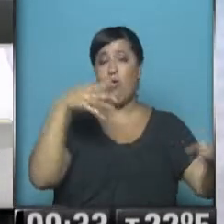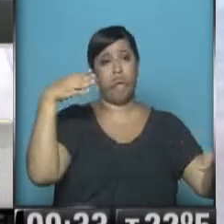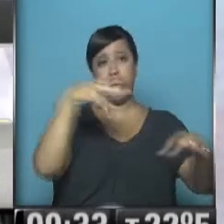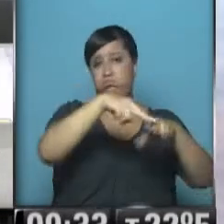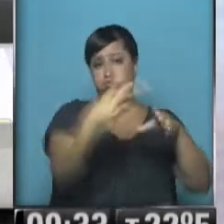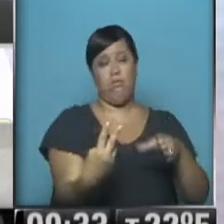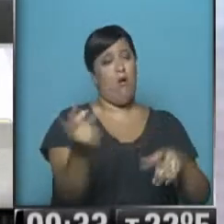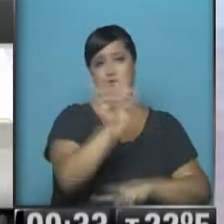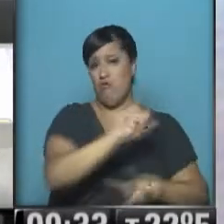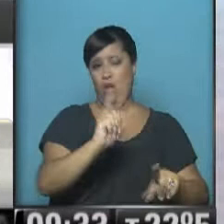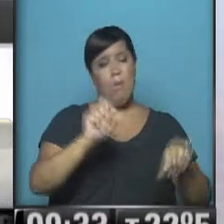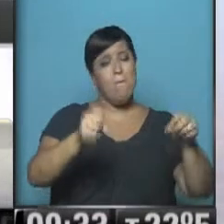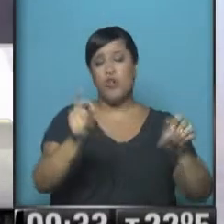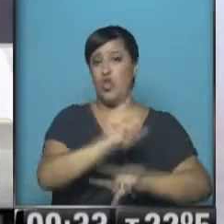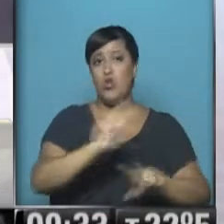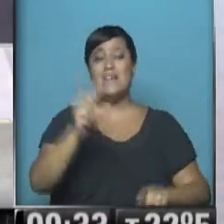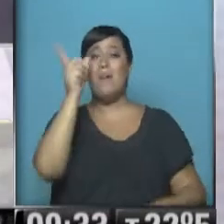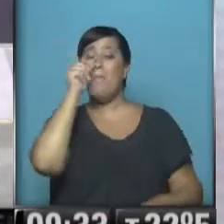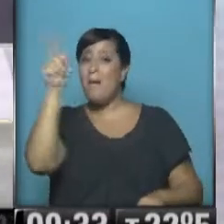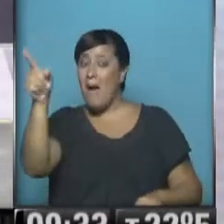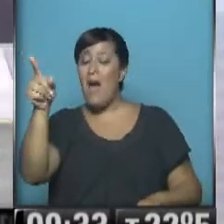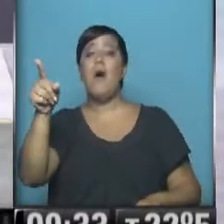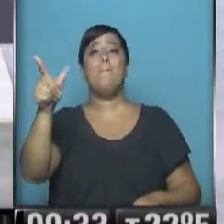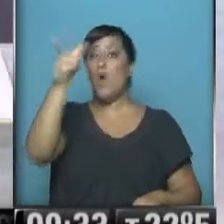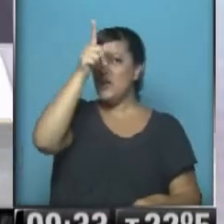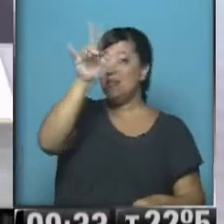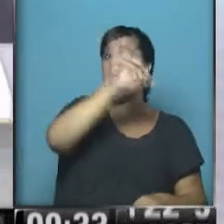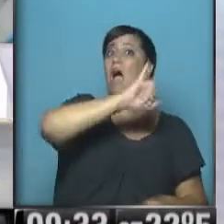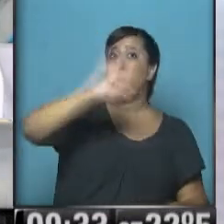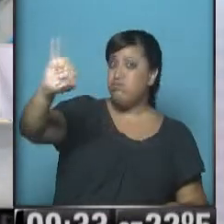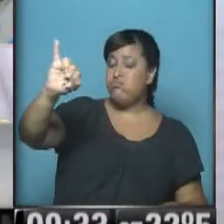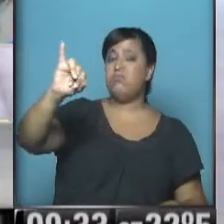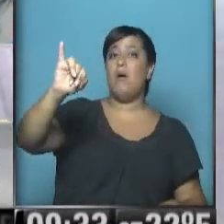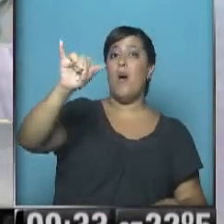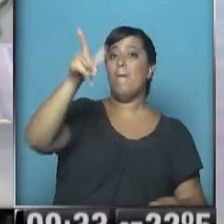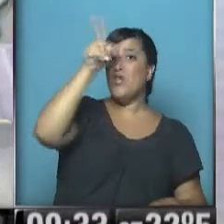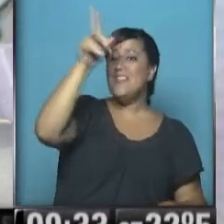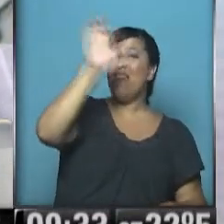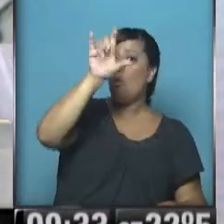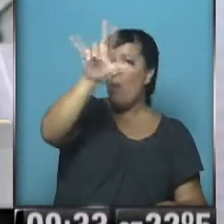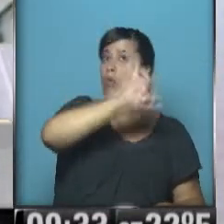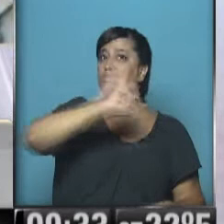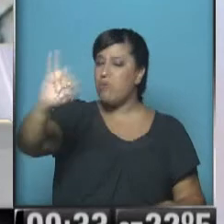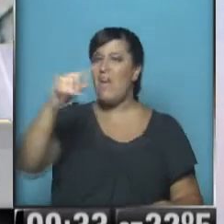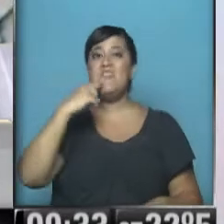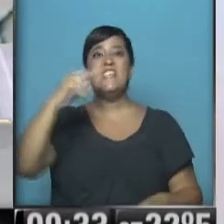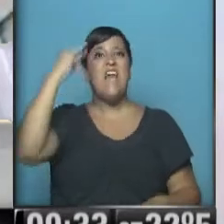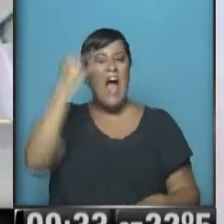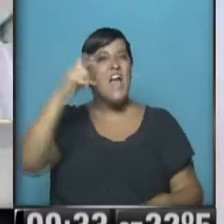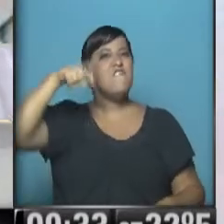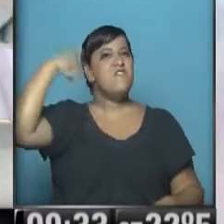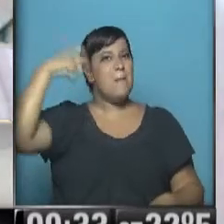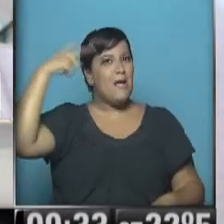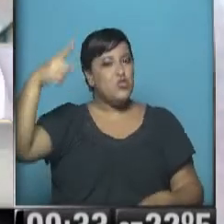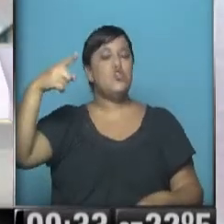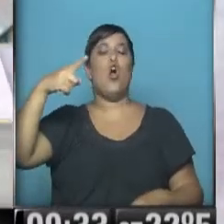No la atropelló ninguna moto. A mi papá, la misma policía de Ecuador, le dijo que hay filmaciones en Puerto